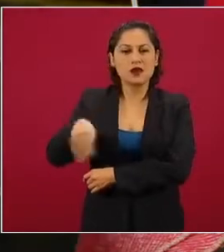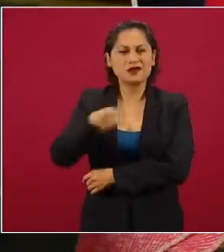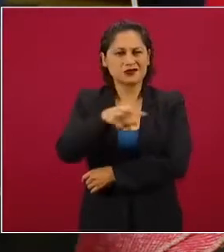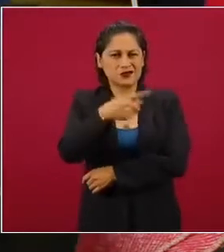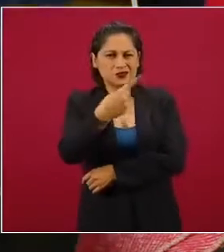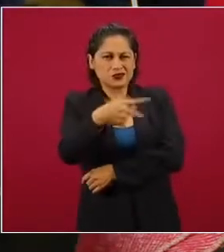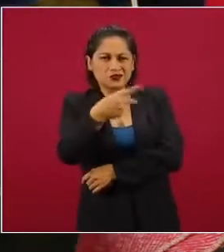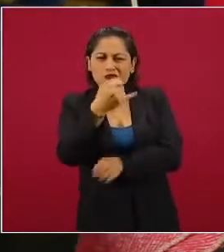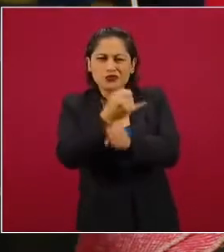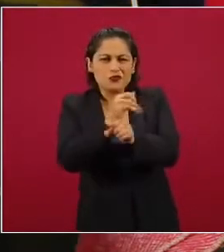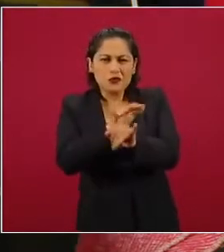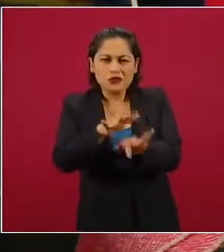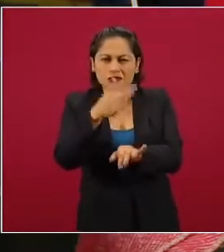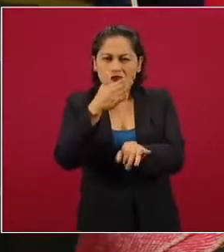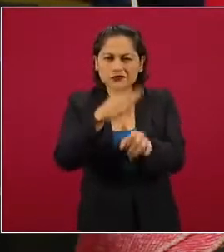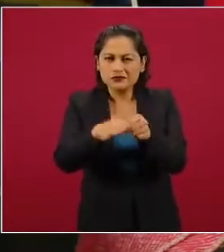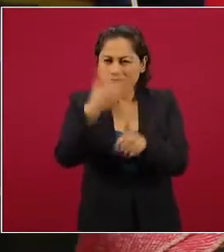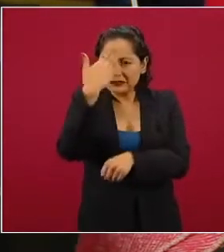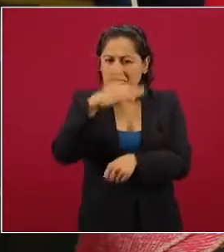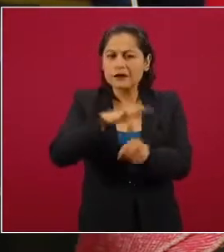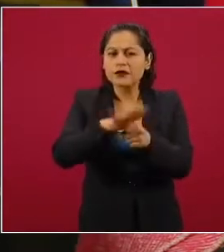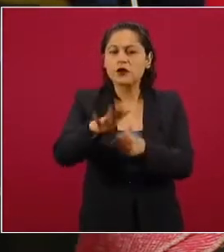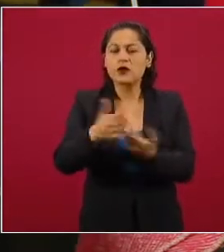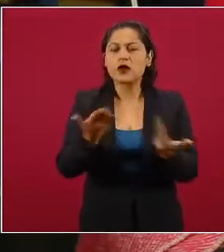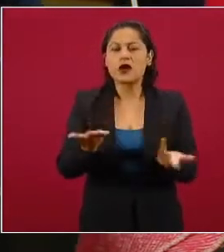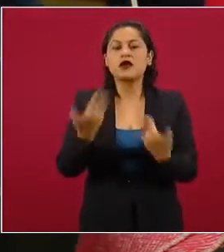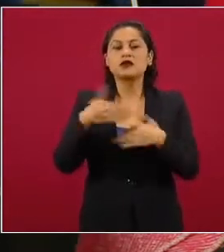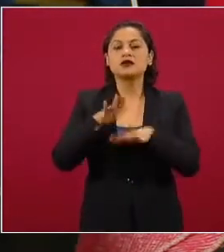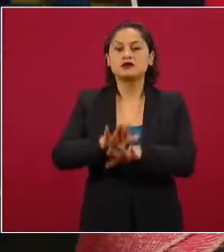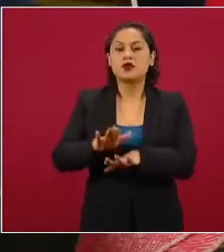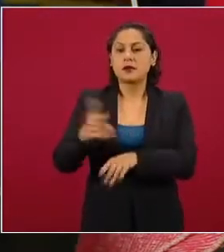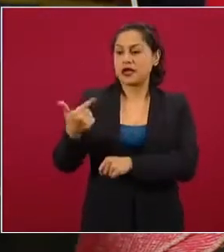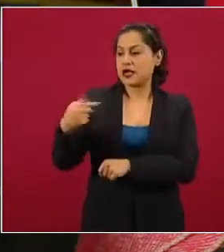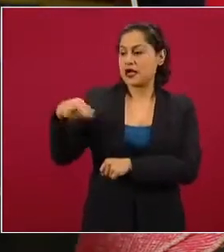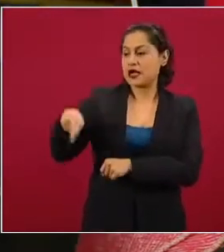usted al respecto? ¿Cuántos elementos